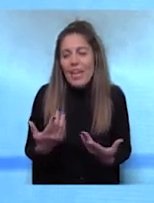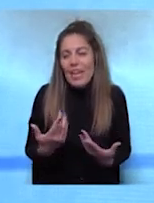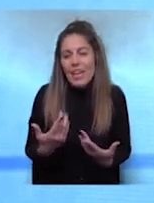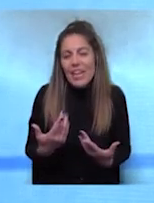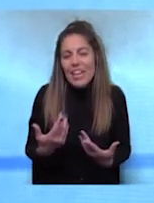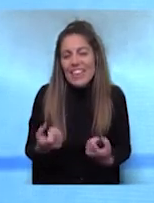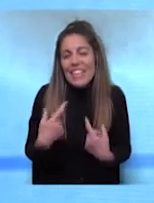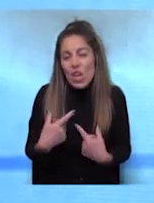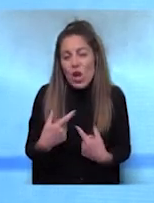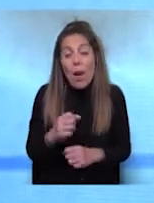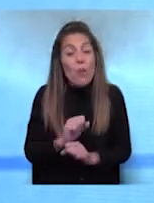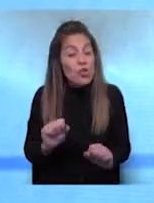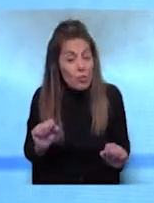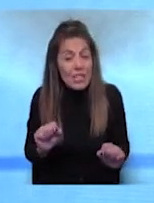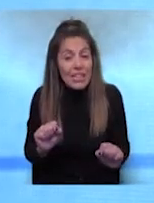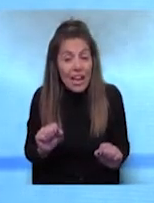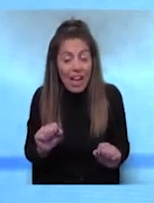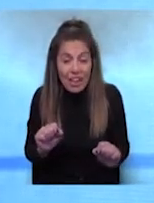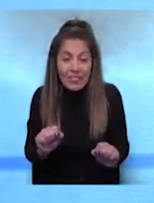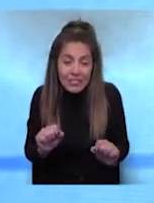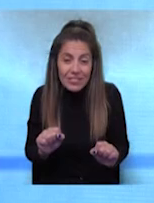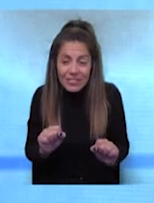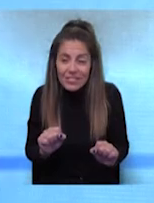Me dieron la posibilidad de pasar...